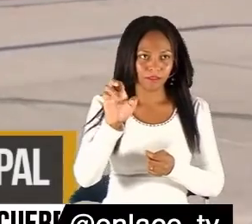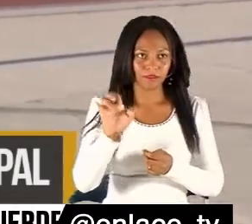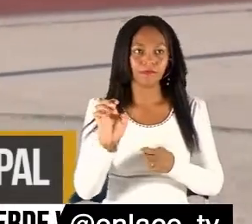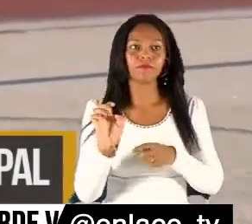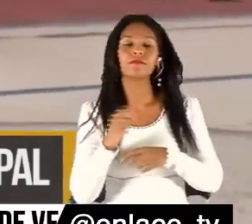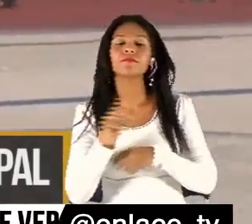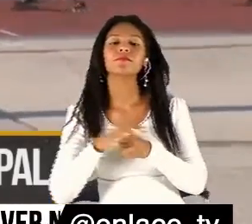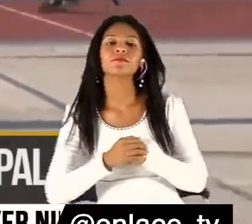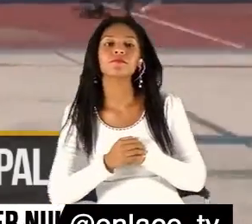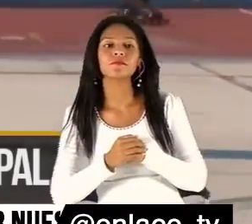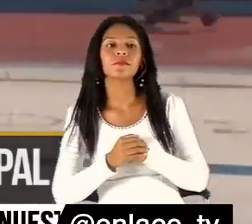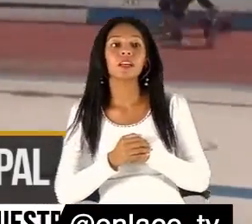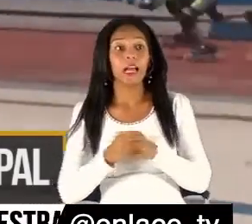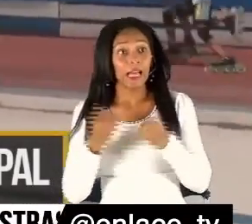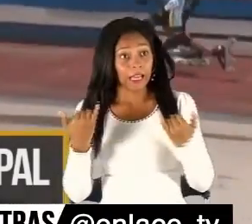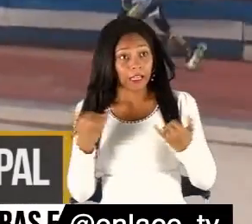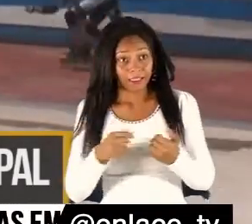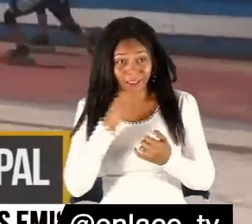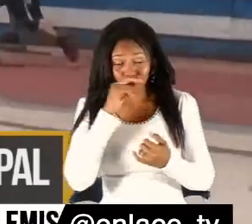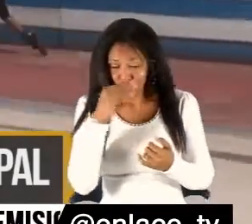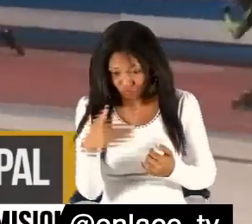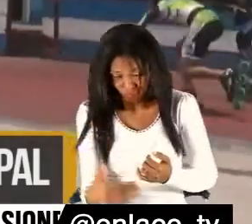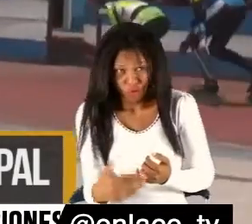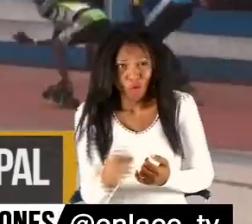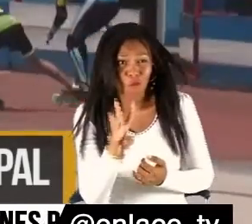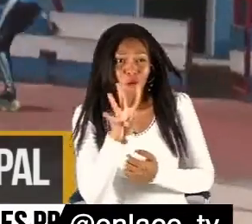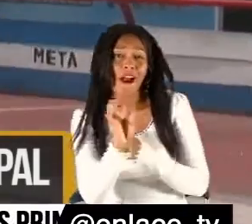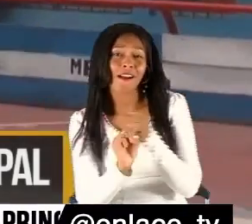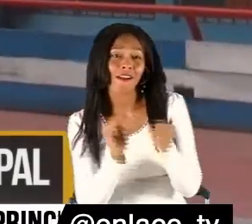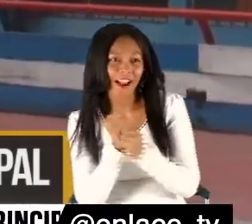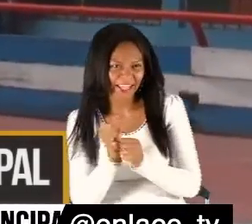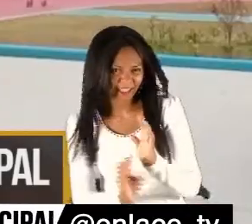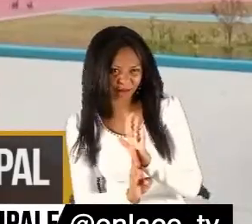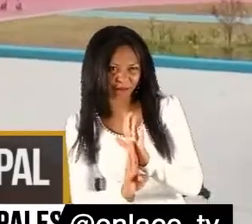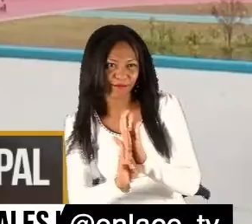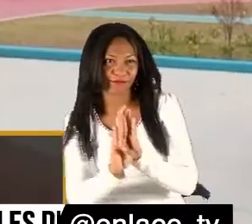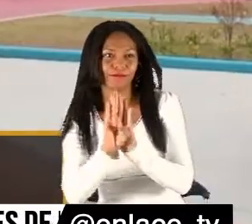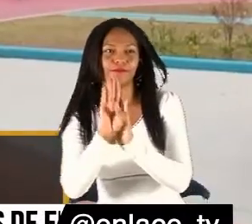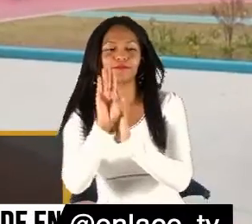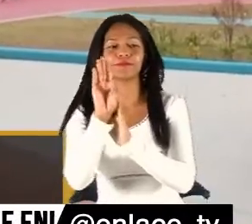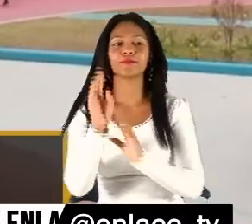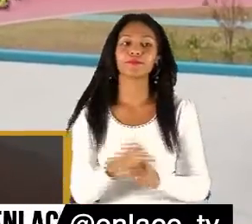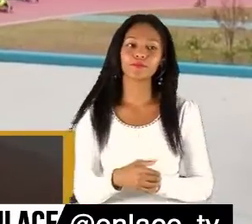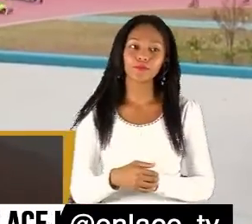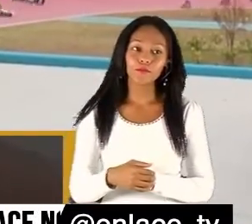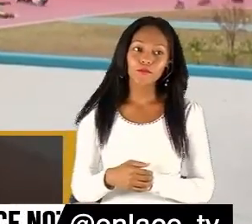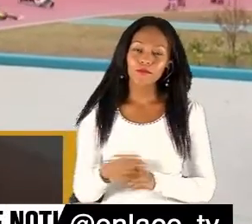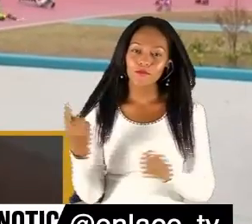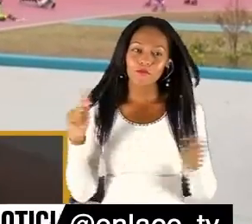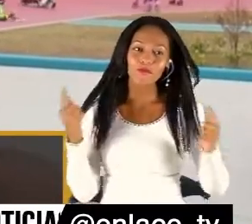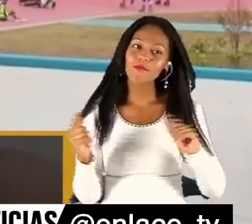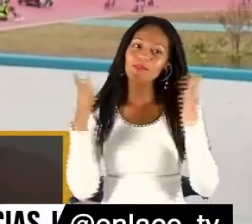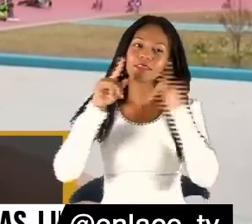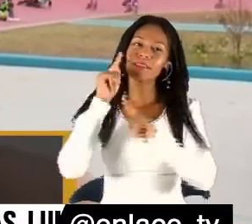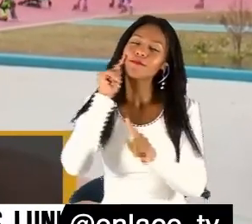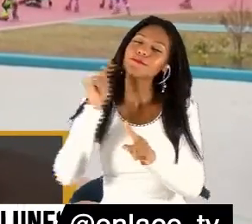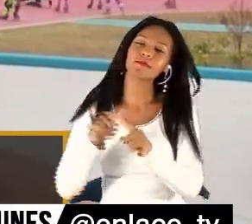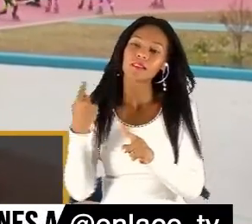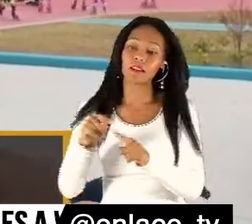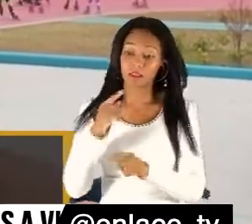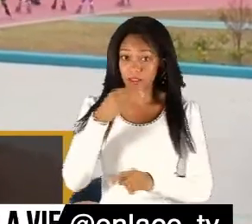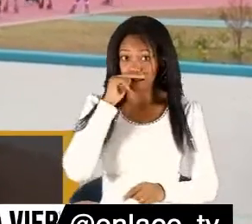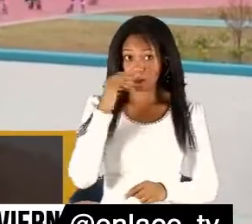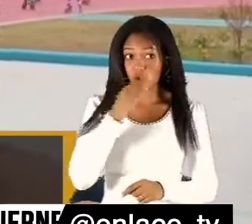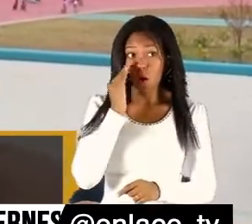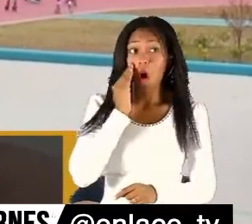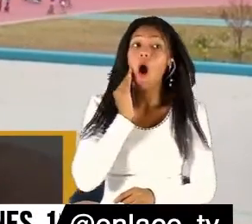es la oportunidad para que deportistas desde los 4 años en adelante den rienda suelta a sus patines. Pues básicamente este tipo de festivales lo que pretende es que los